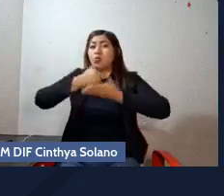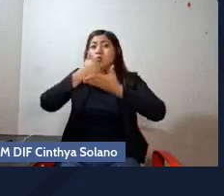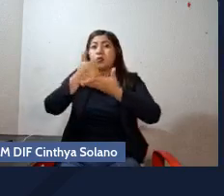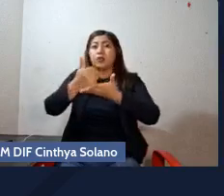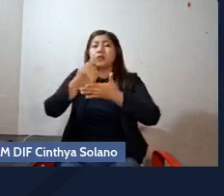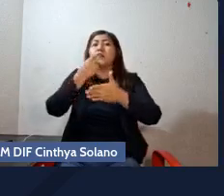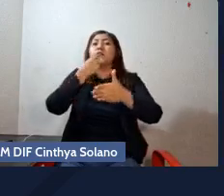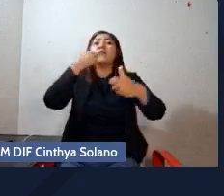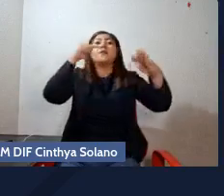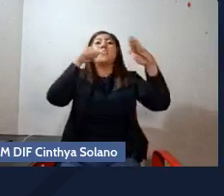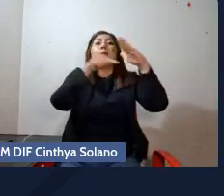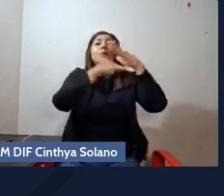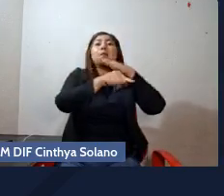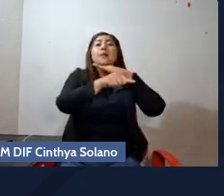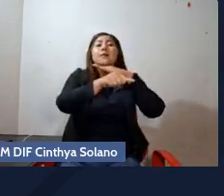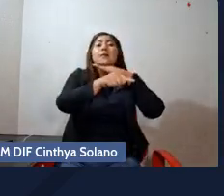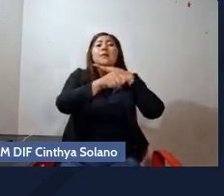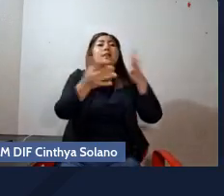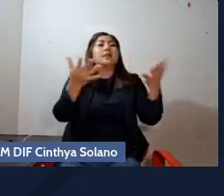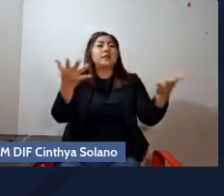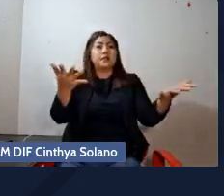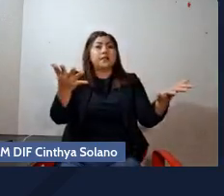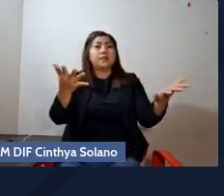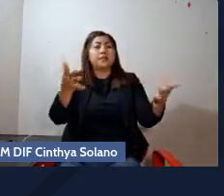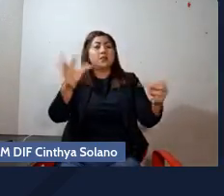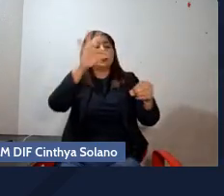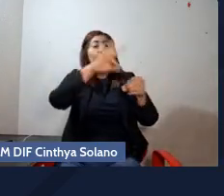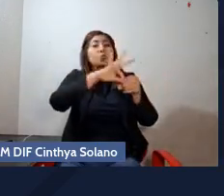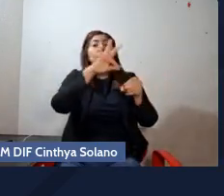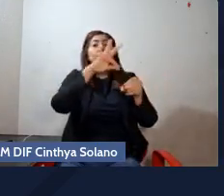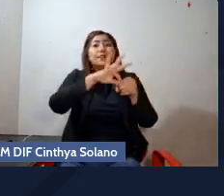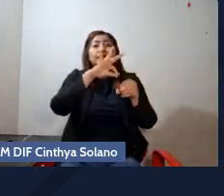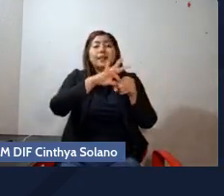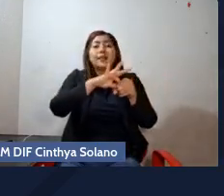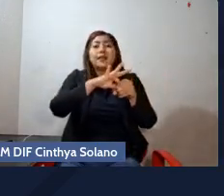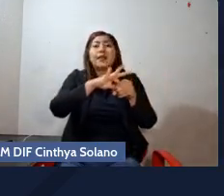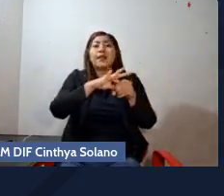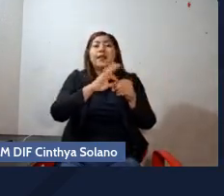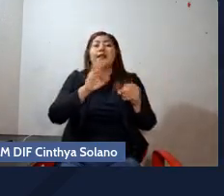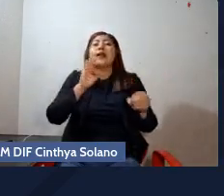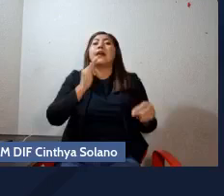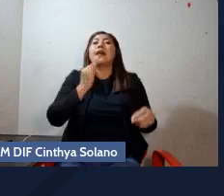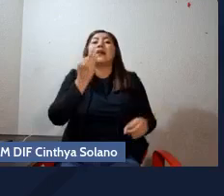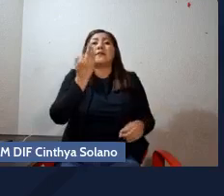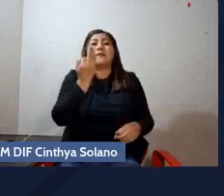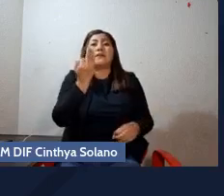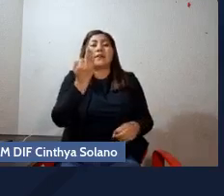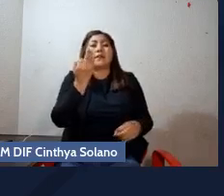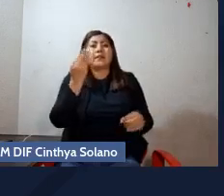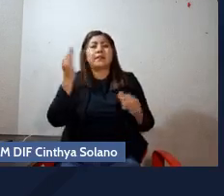un delito electoral del orden federal, les suplicamos que acudan a